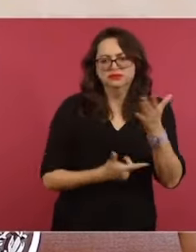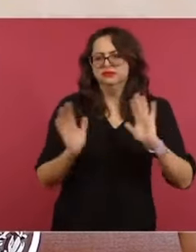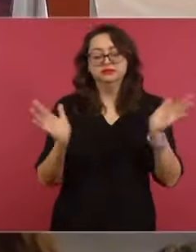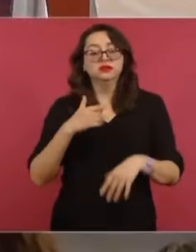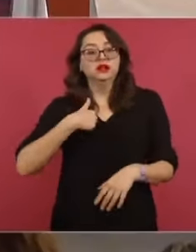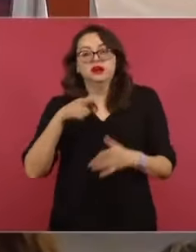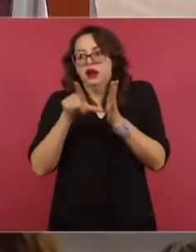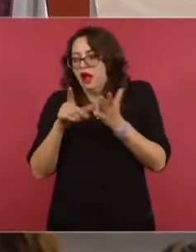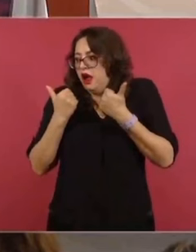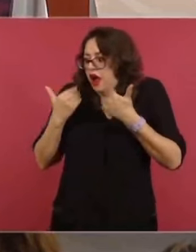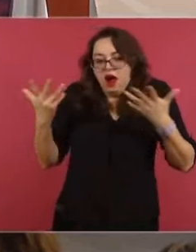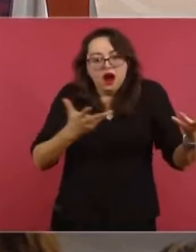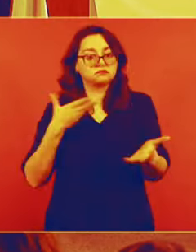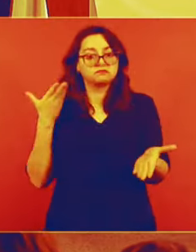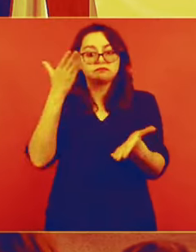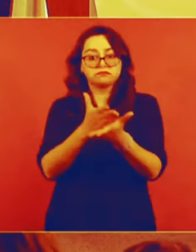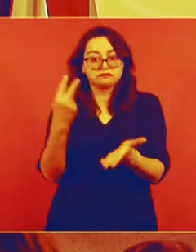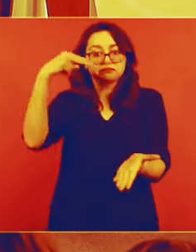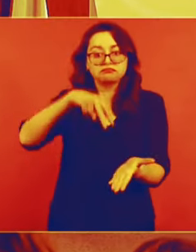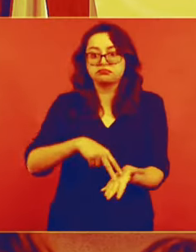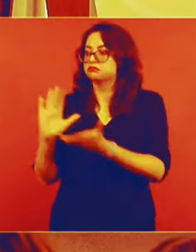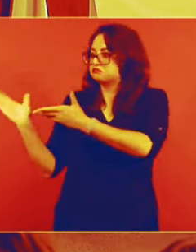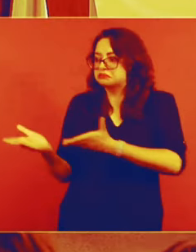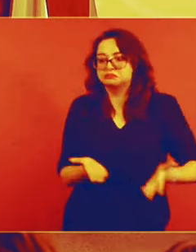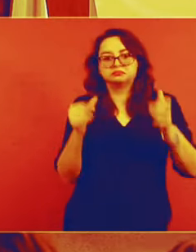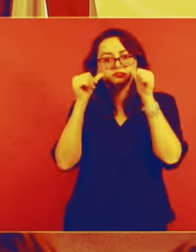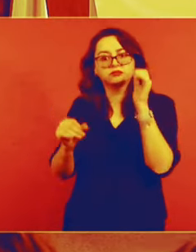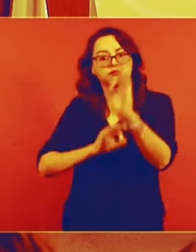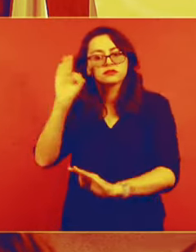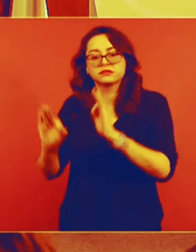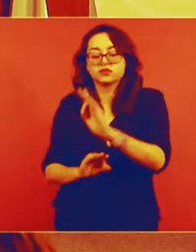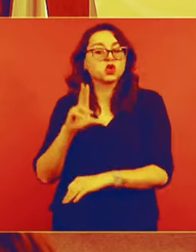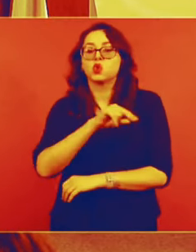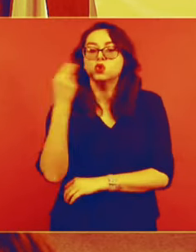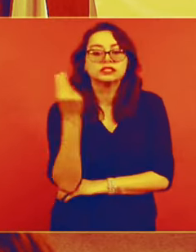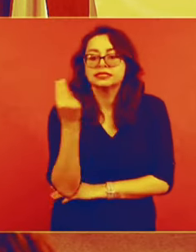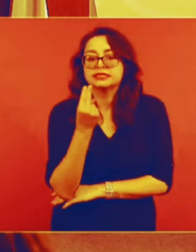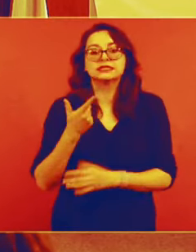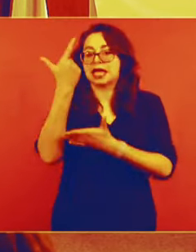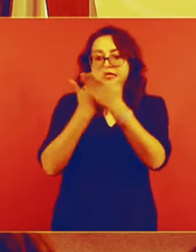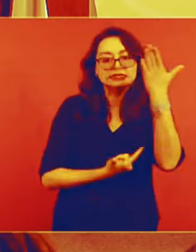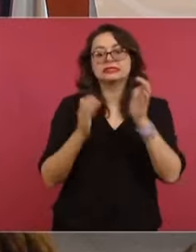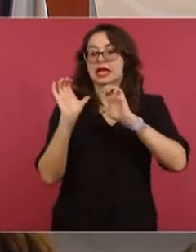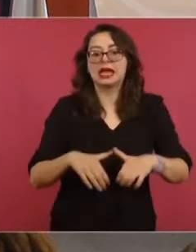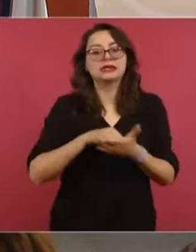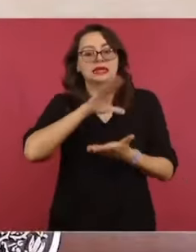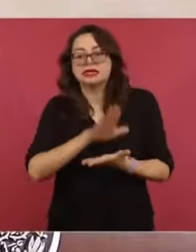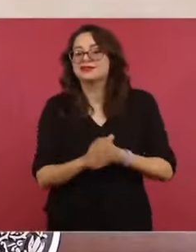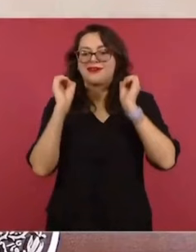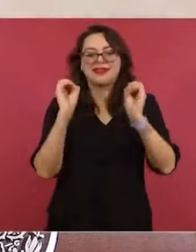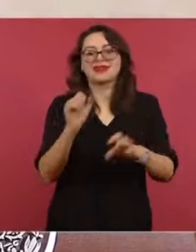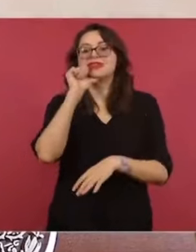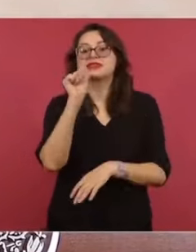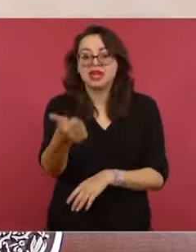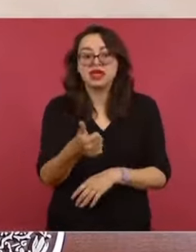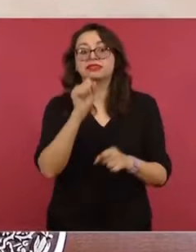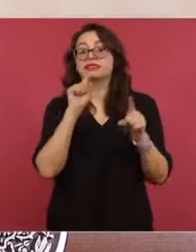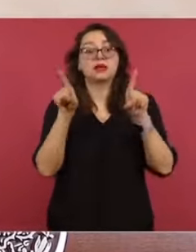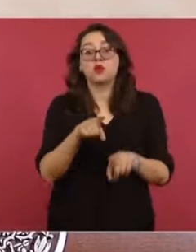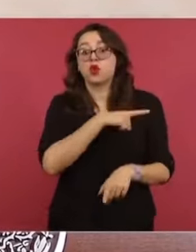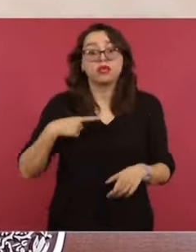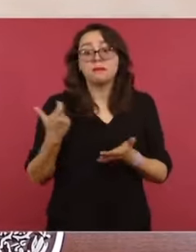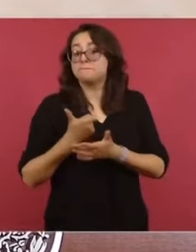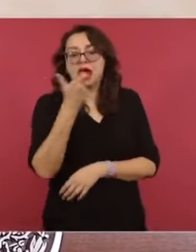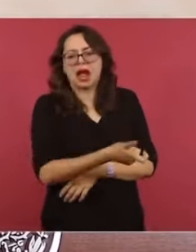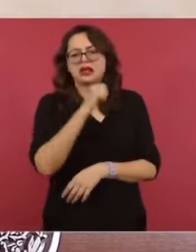un centro de salud a un hospital se tiene que atender a cualquier persona sin que tenga que pagar nada se está garantizando ya el derecho a la